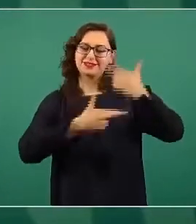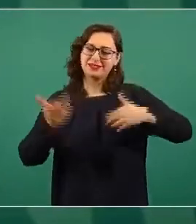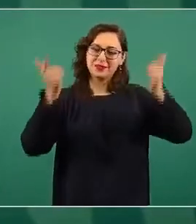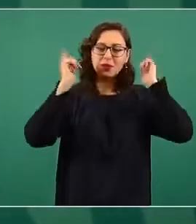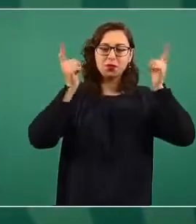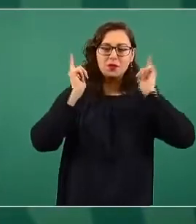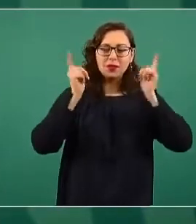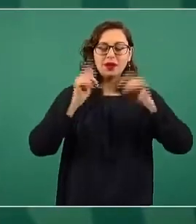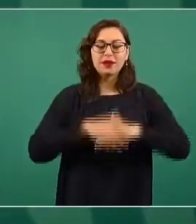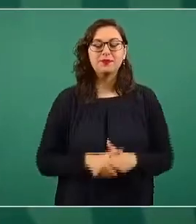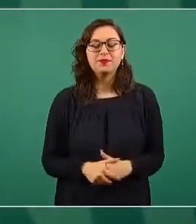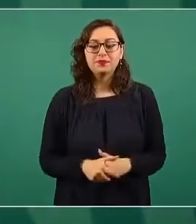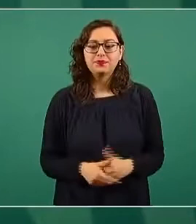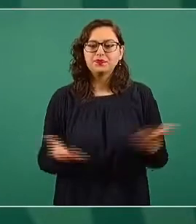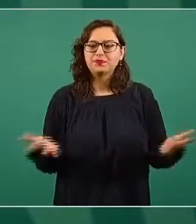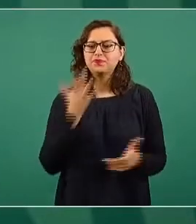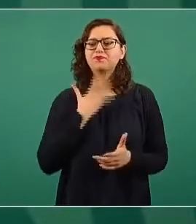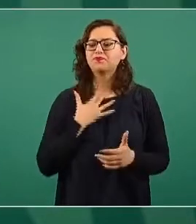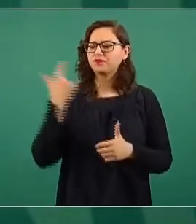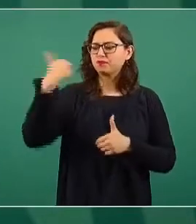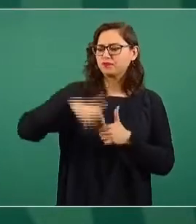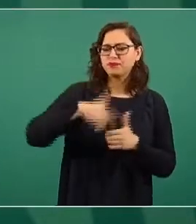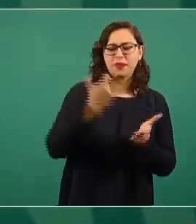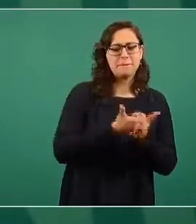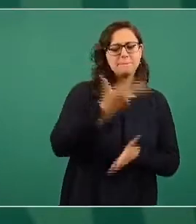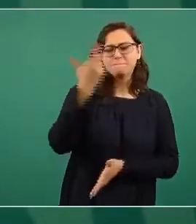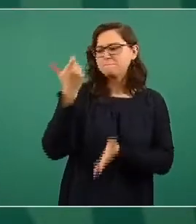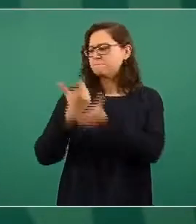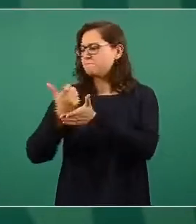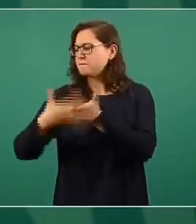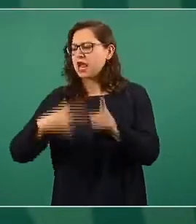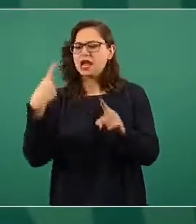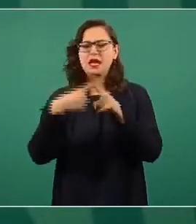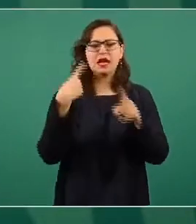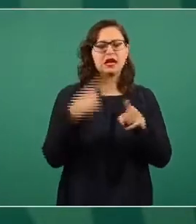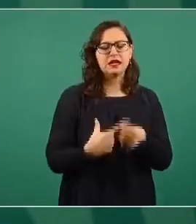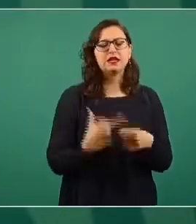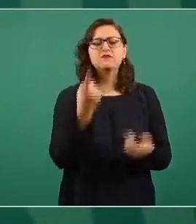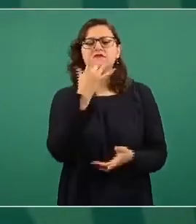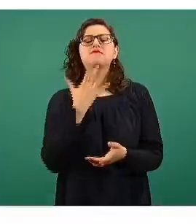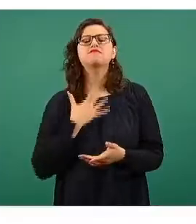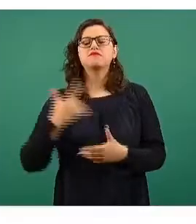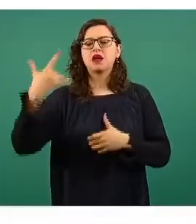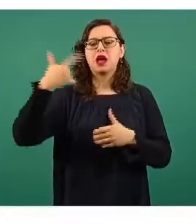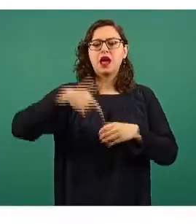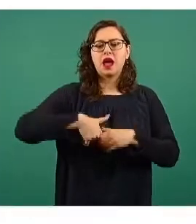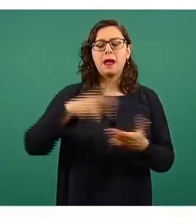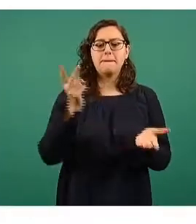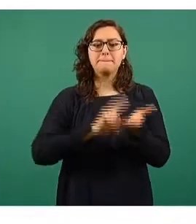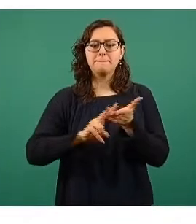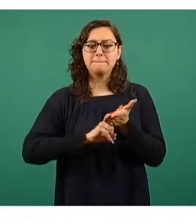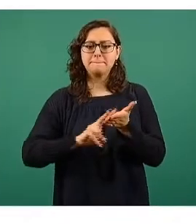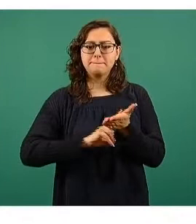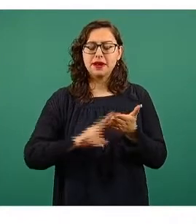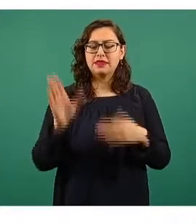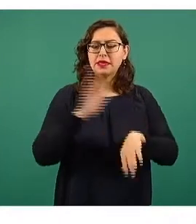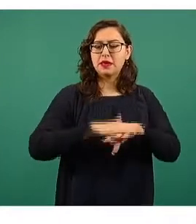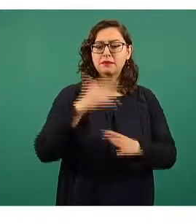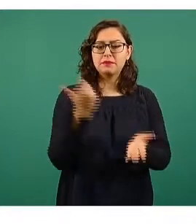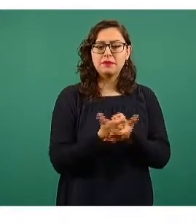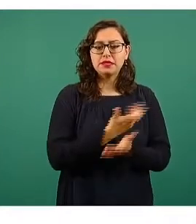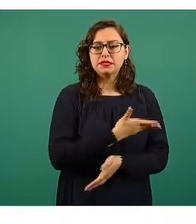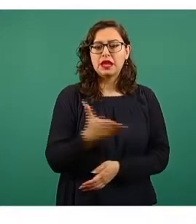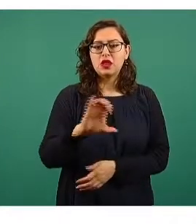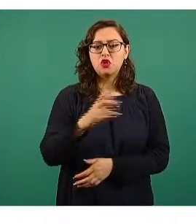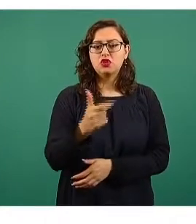las gasolinas? La gasolina regular la encontramos con el precio más alto y el margen más alto en Chevron en esta semana